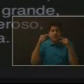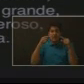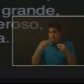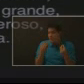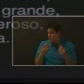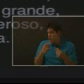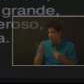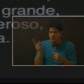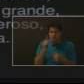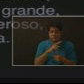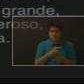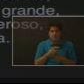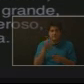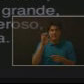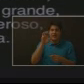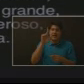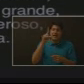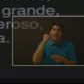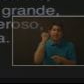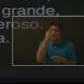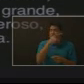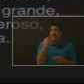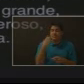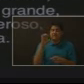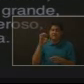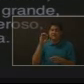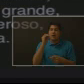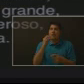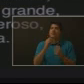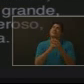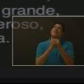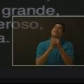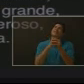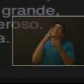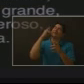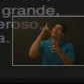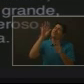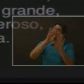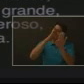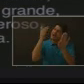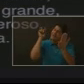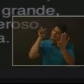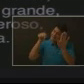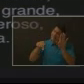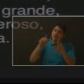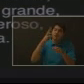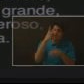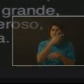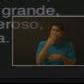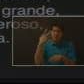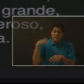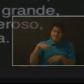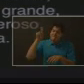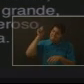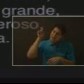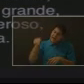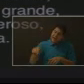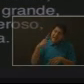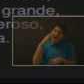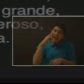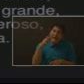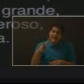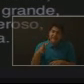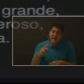entonces Eliseo dice, Señor, abre sus ojos para que él vea. Ahí le están, él tenía abiertos